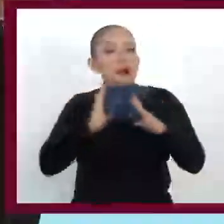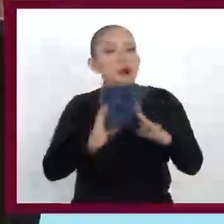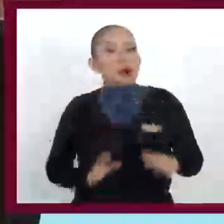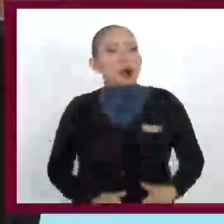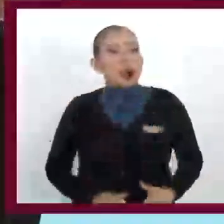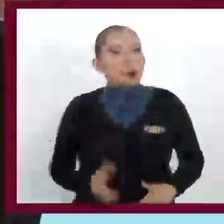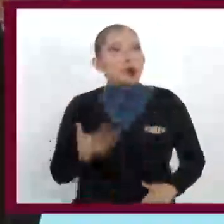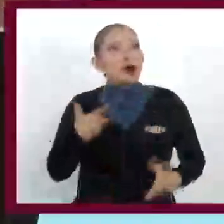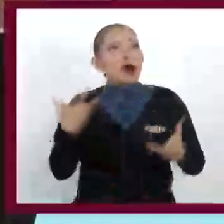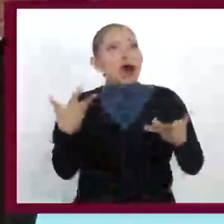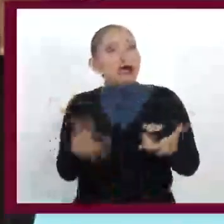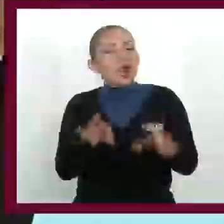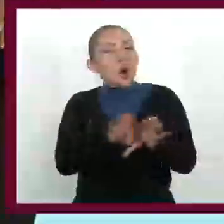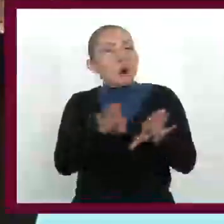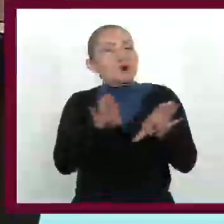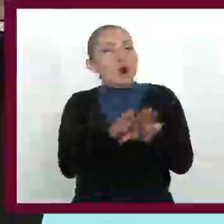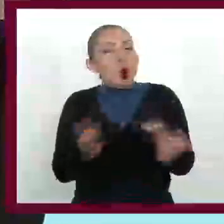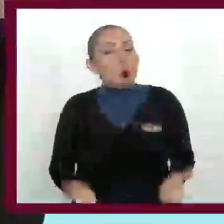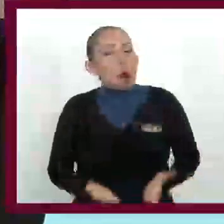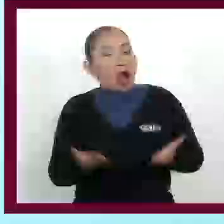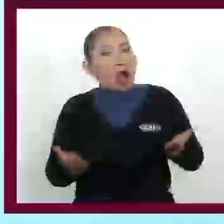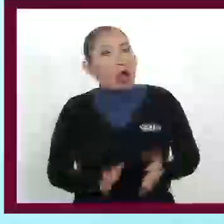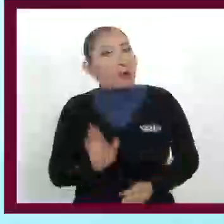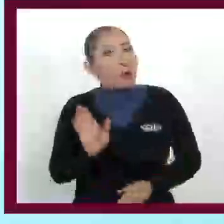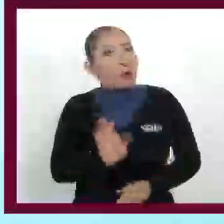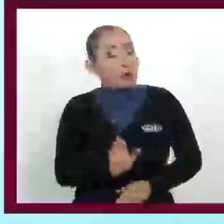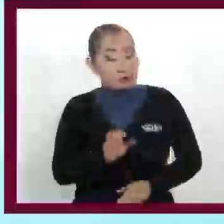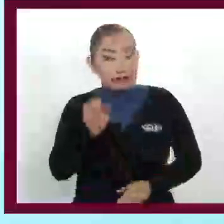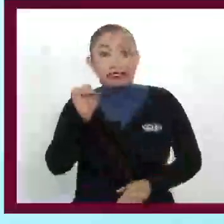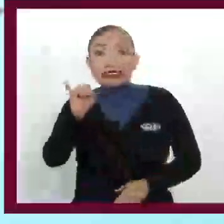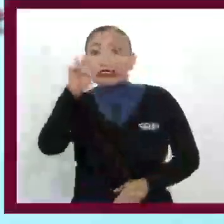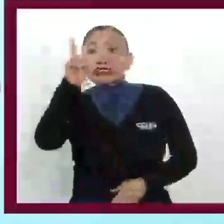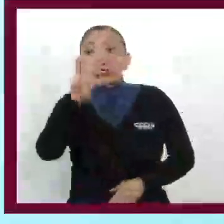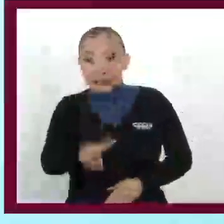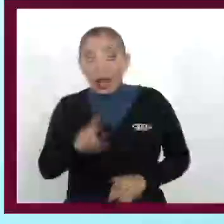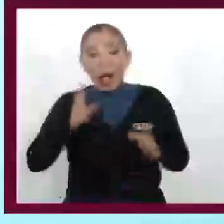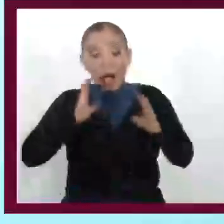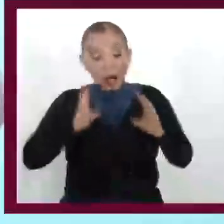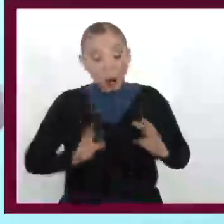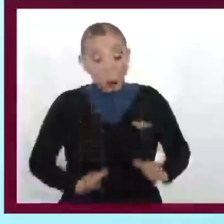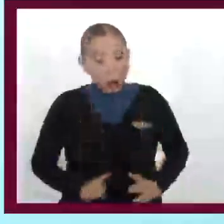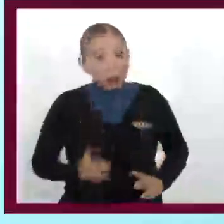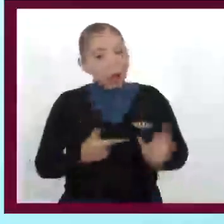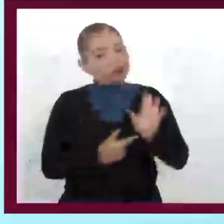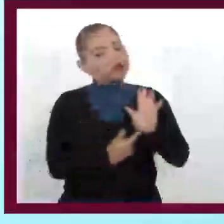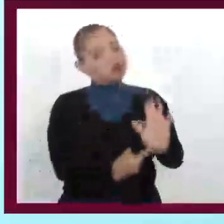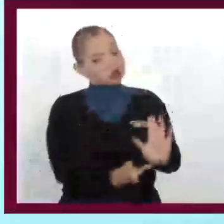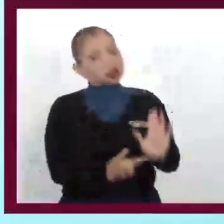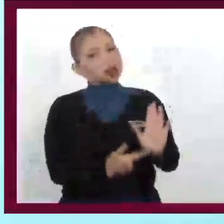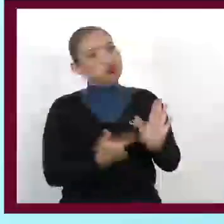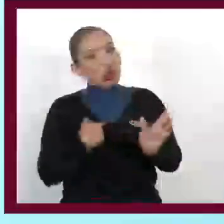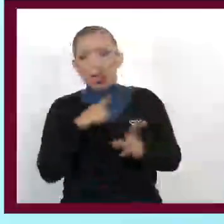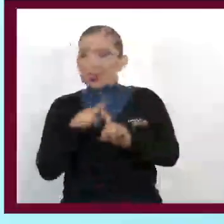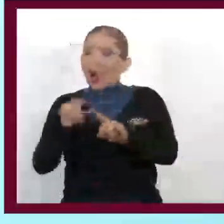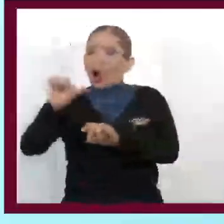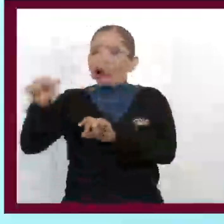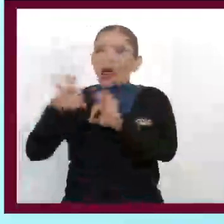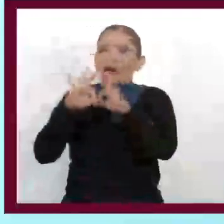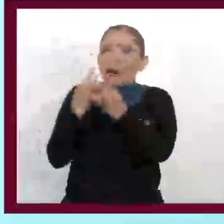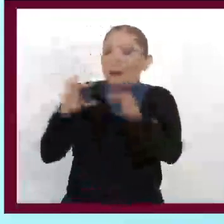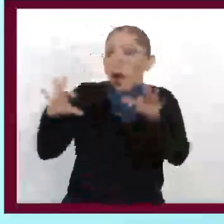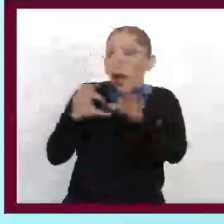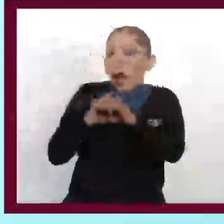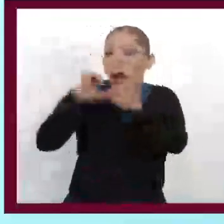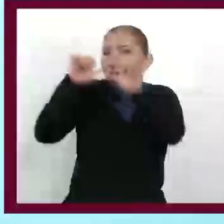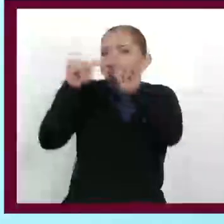corporales estaban creando una especie de baile. Así es. Nuestro cuerpo puede expresarse por medio de otros